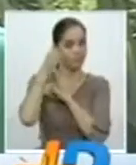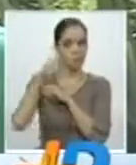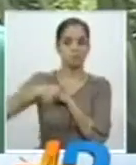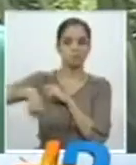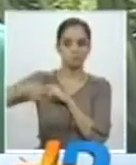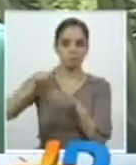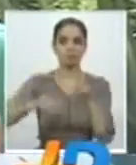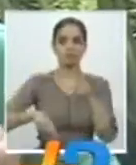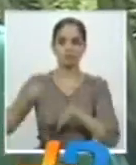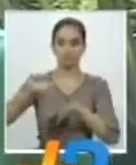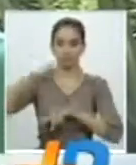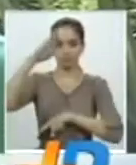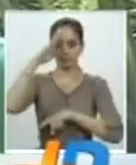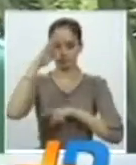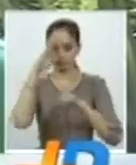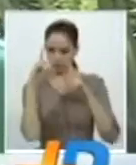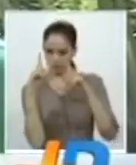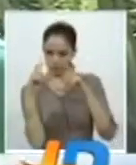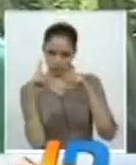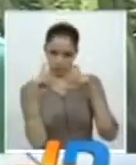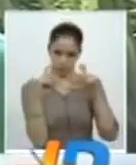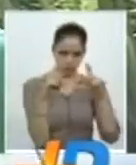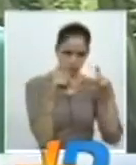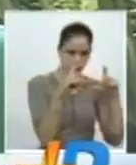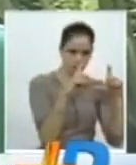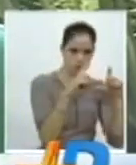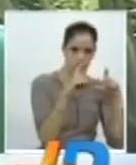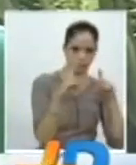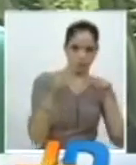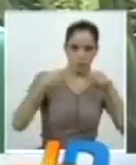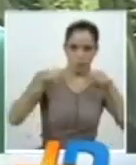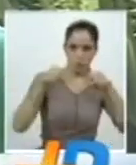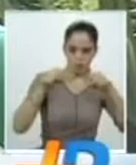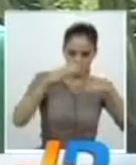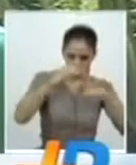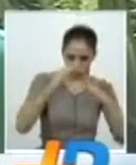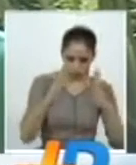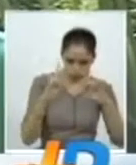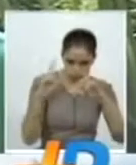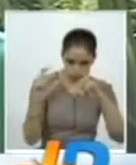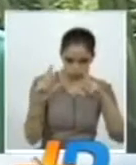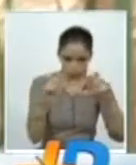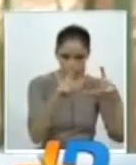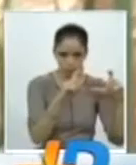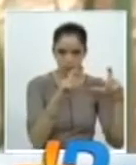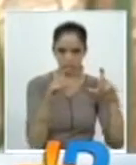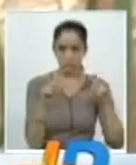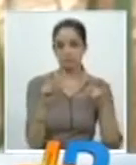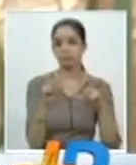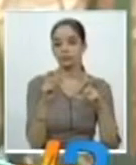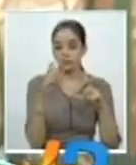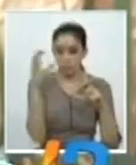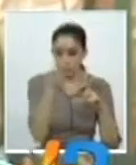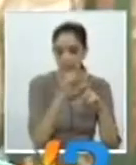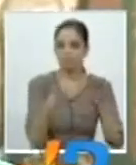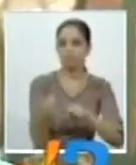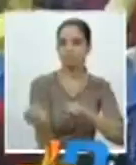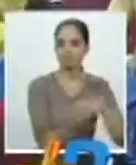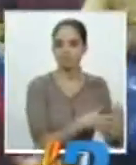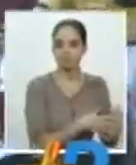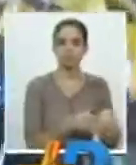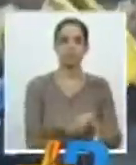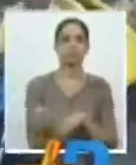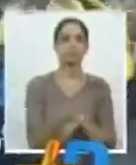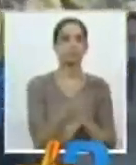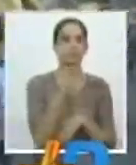estaban tomando motos a las placas que estaban circulando. De pronto se dificultaba inmovilizarlas a todas. El secretario de Gobierno de Cali no